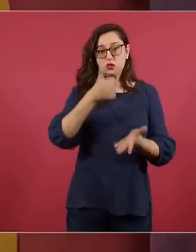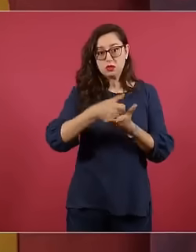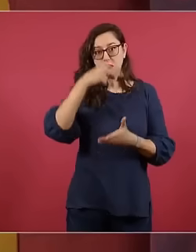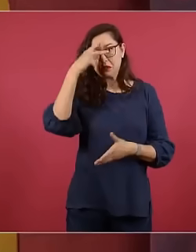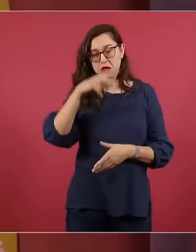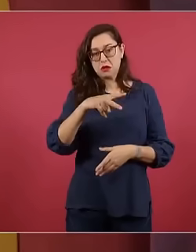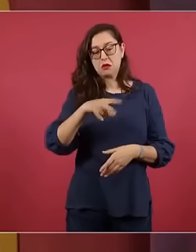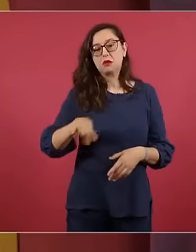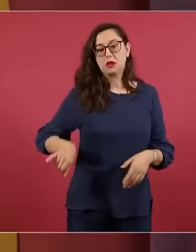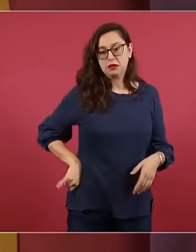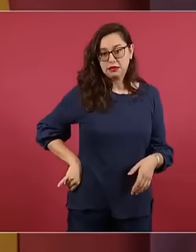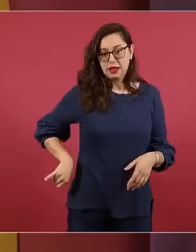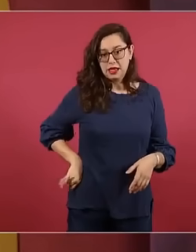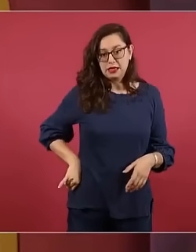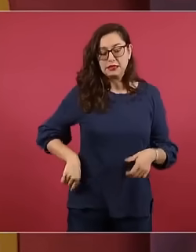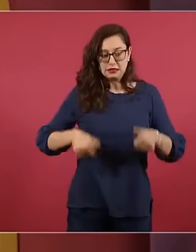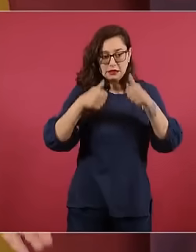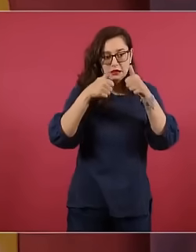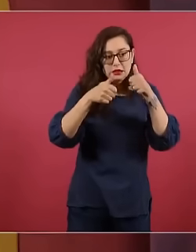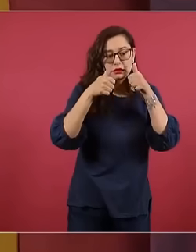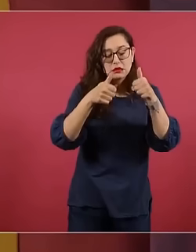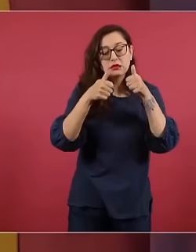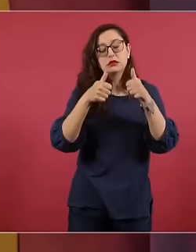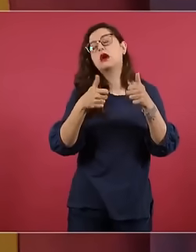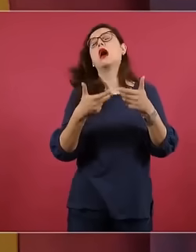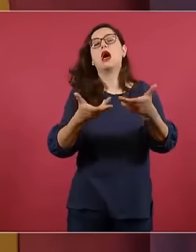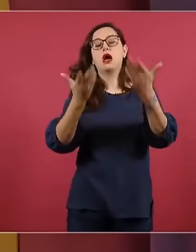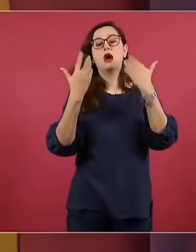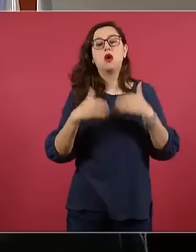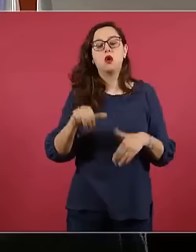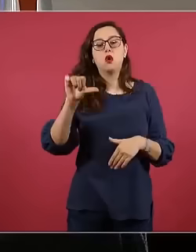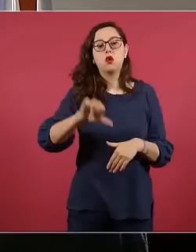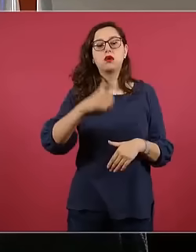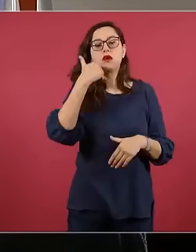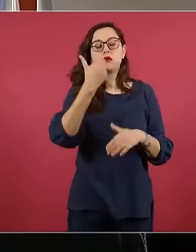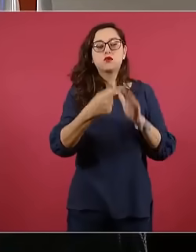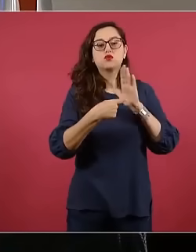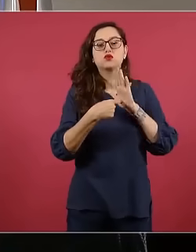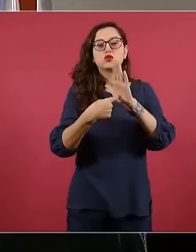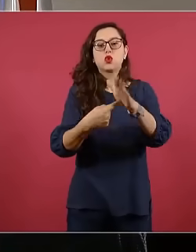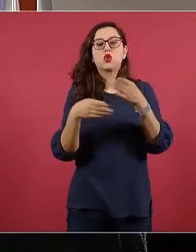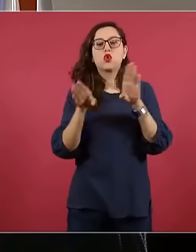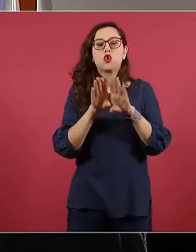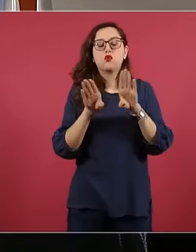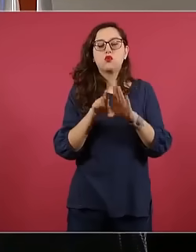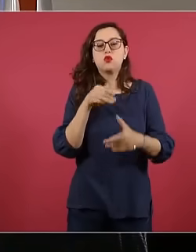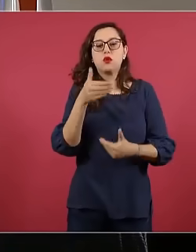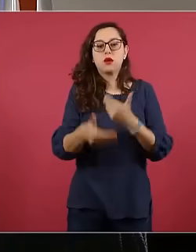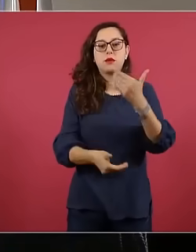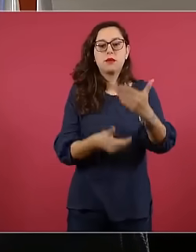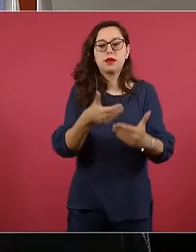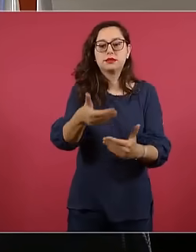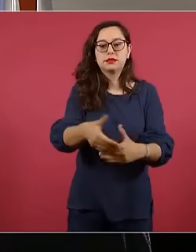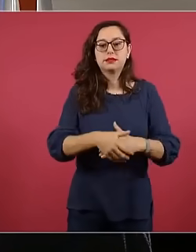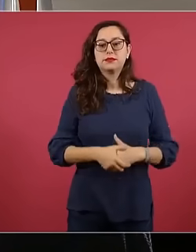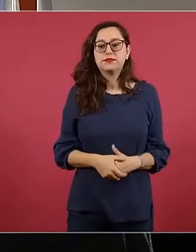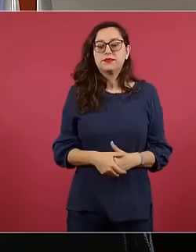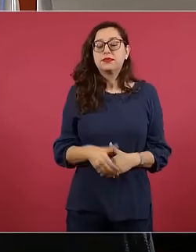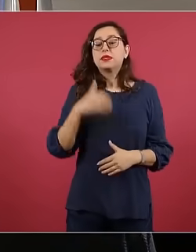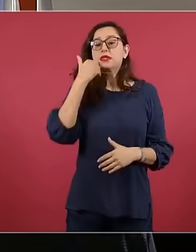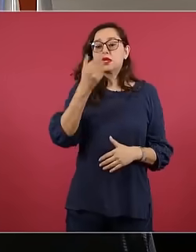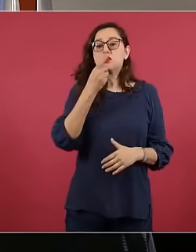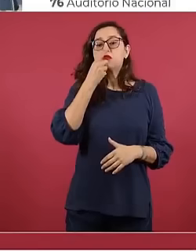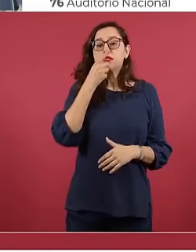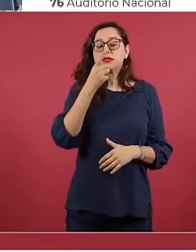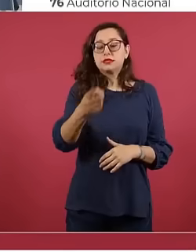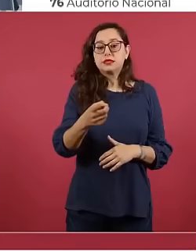va funcionando el tren. Adelante, por favor. Bueno, aquí quiero comentar que estos son los puntos